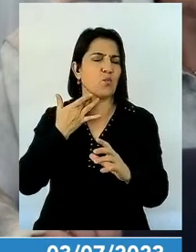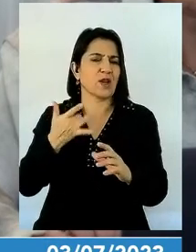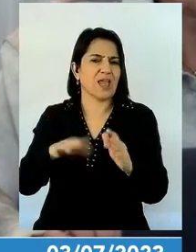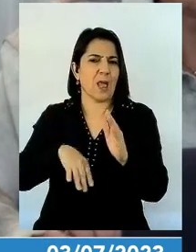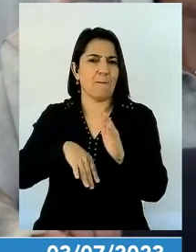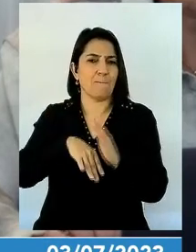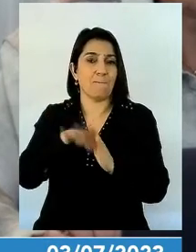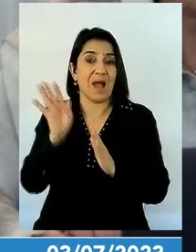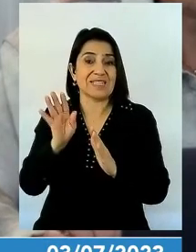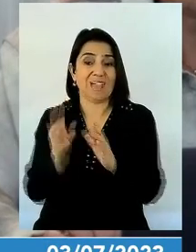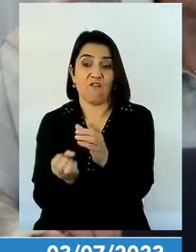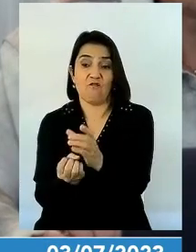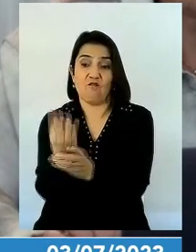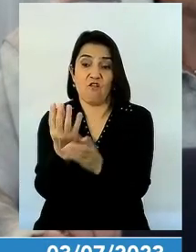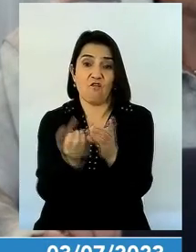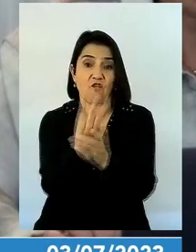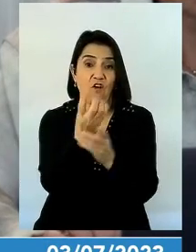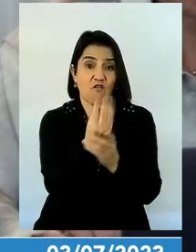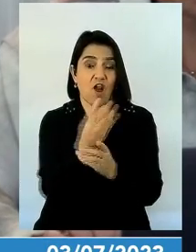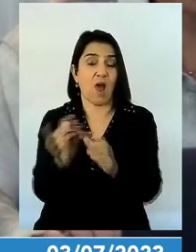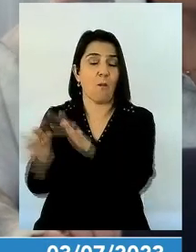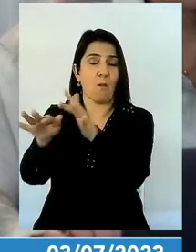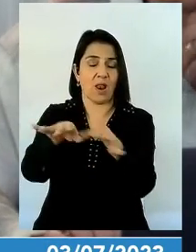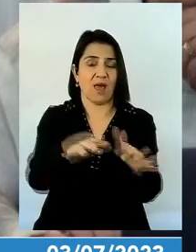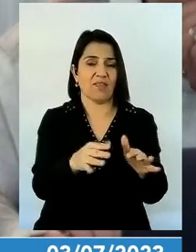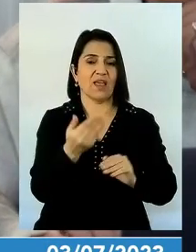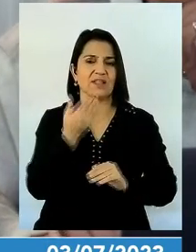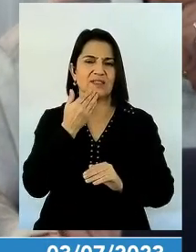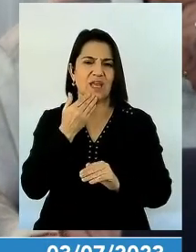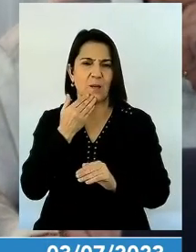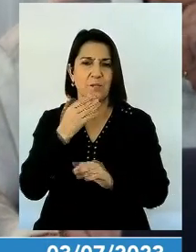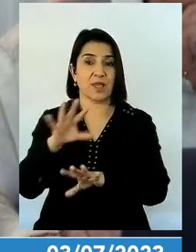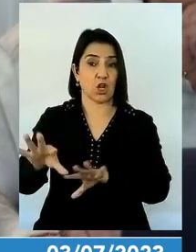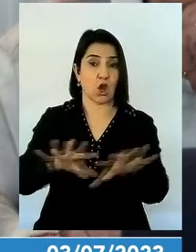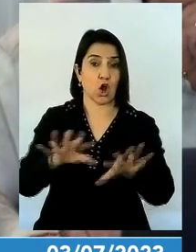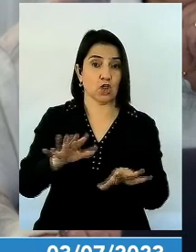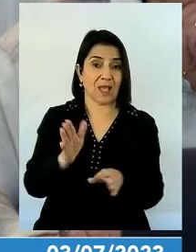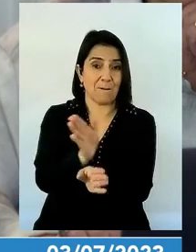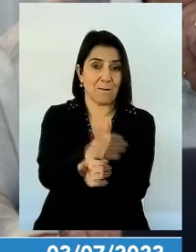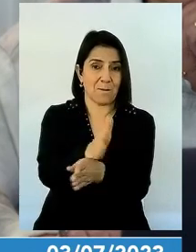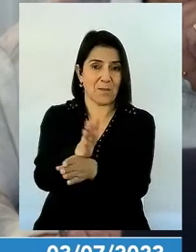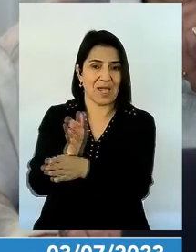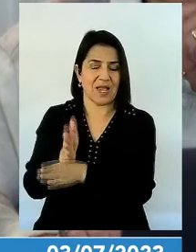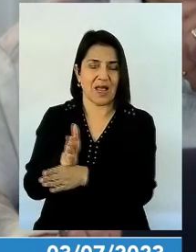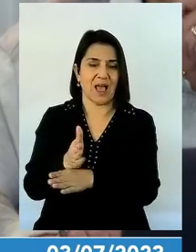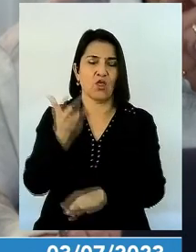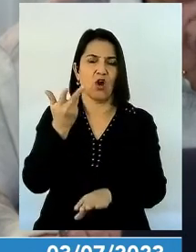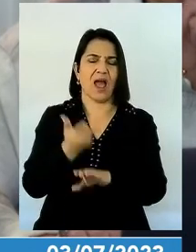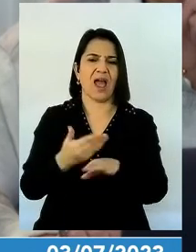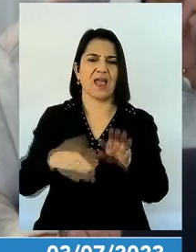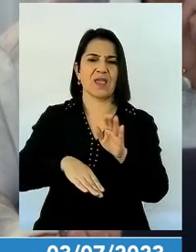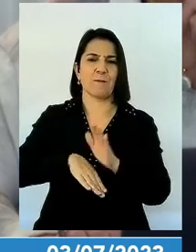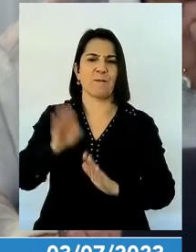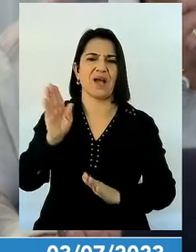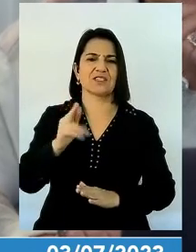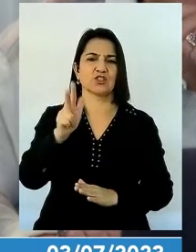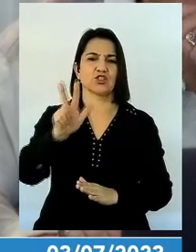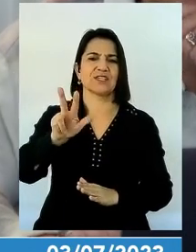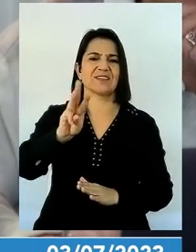fitoplanctónica y también una enorme cantidad de recursos pesqueros. Contamos con más de 83.000 kilómetros